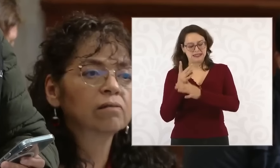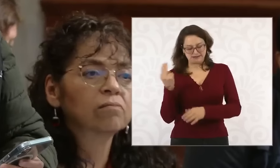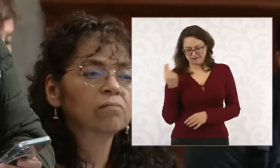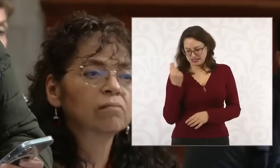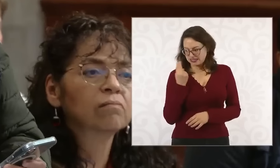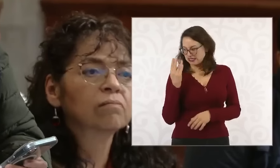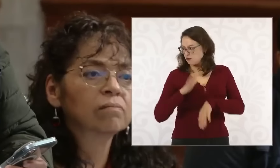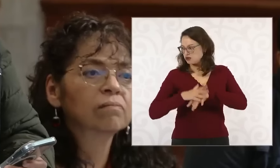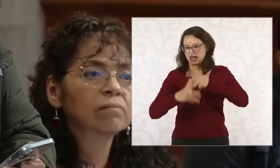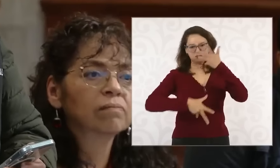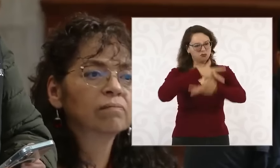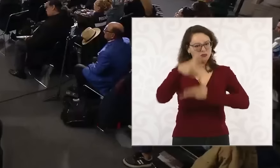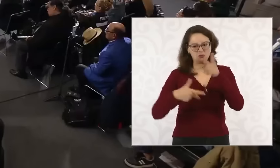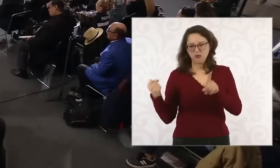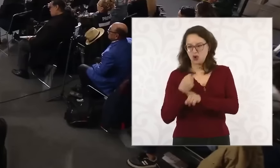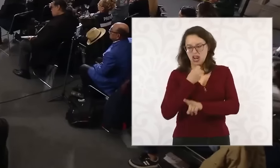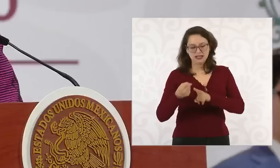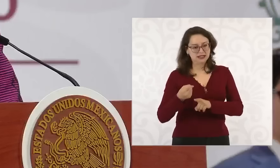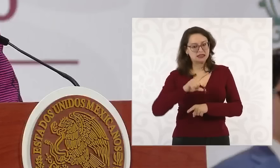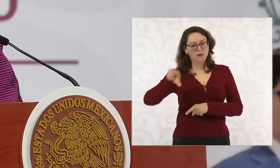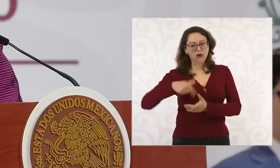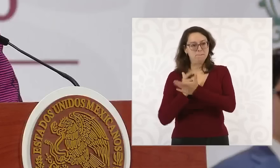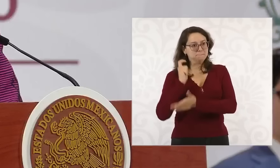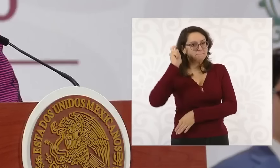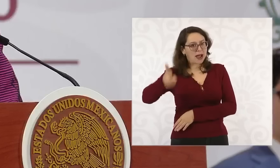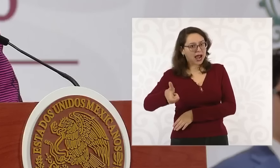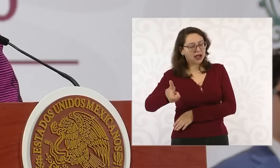la violencia. Pues muy interesante, ¿no?